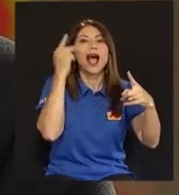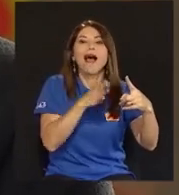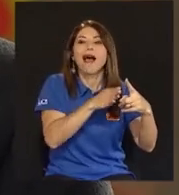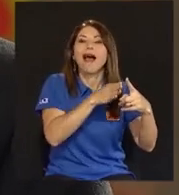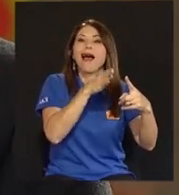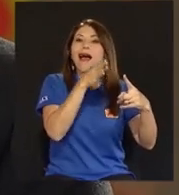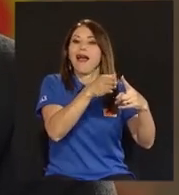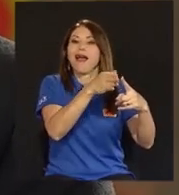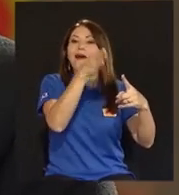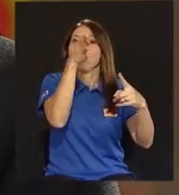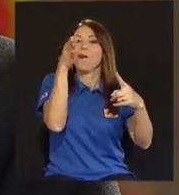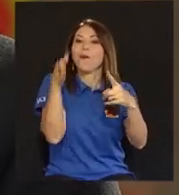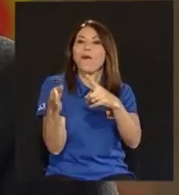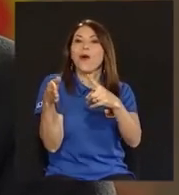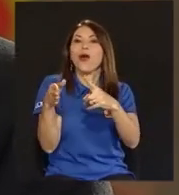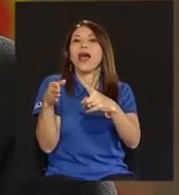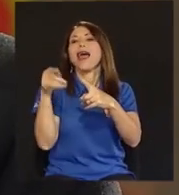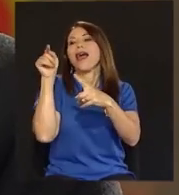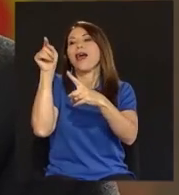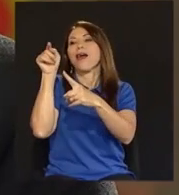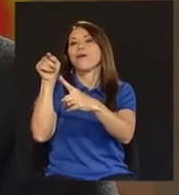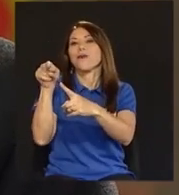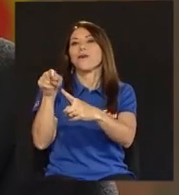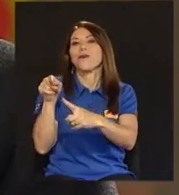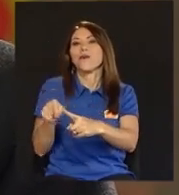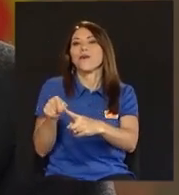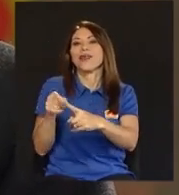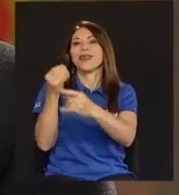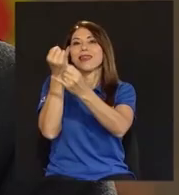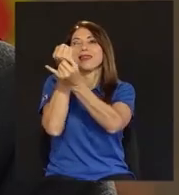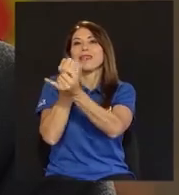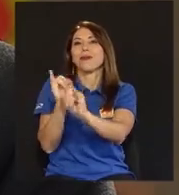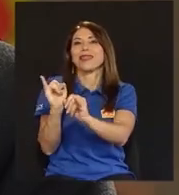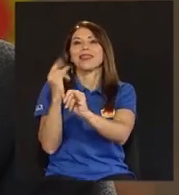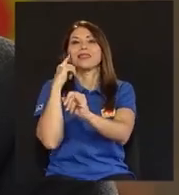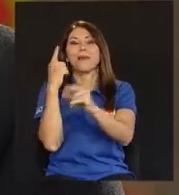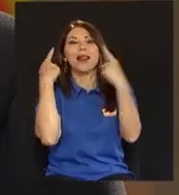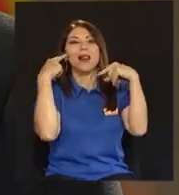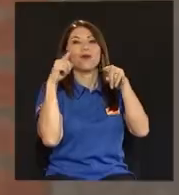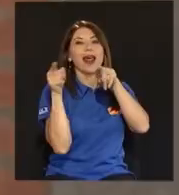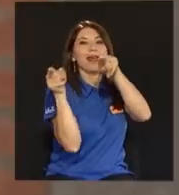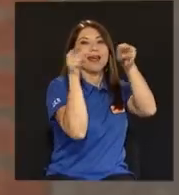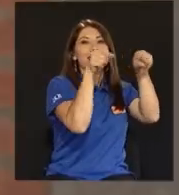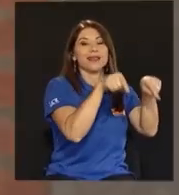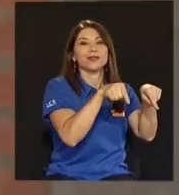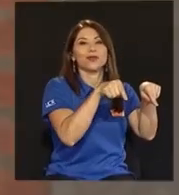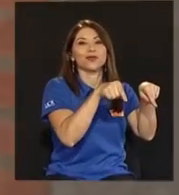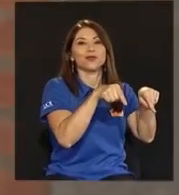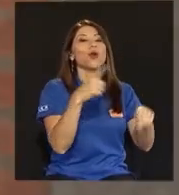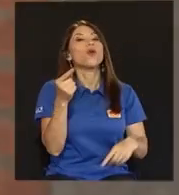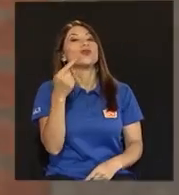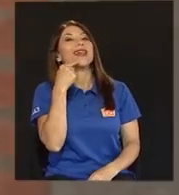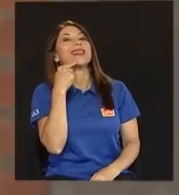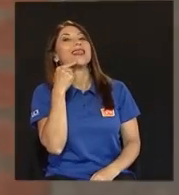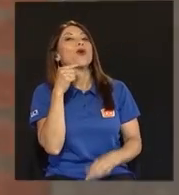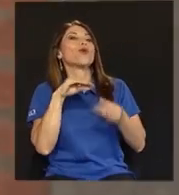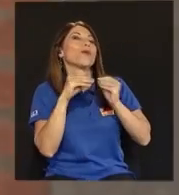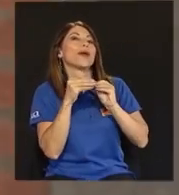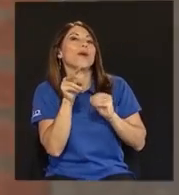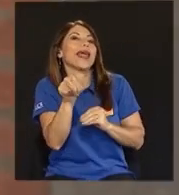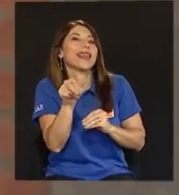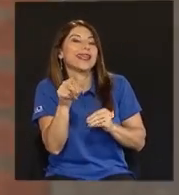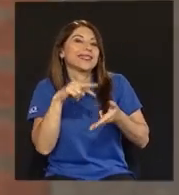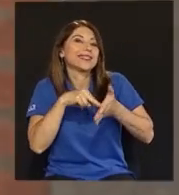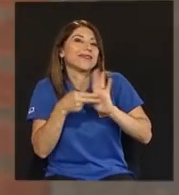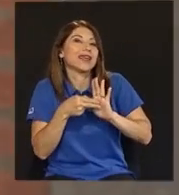importantes, independientes, para lograr esos objetivos de política. Donde dijo N, imaginemos que dijo 4. Sí,